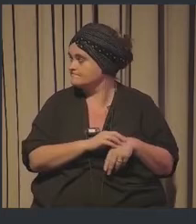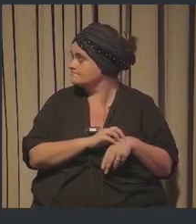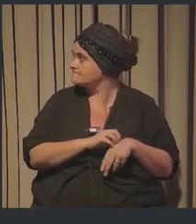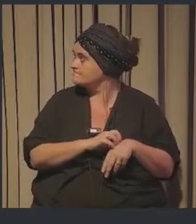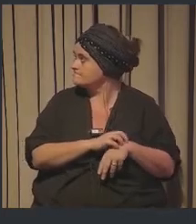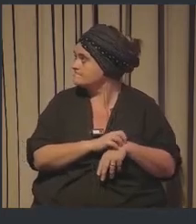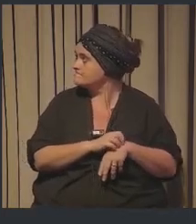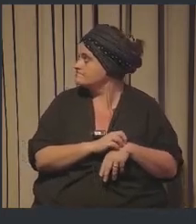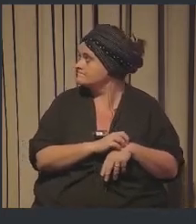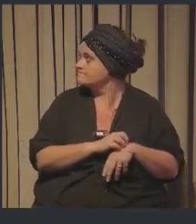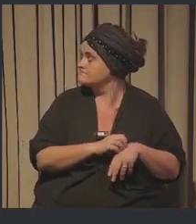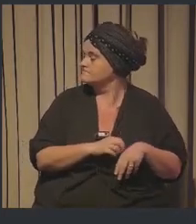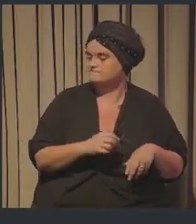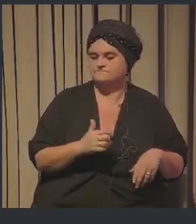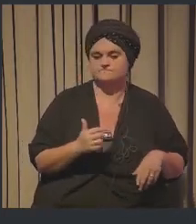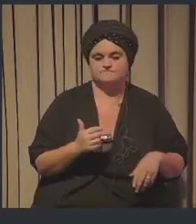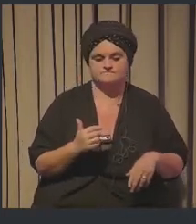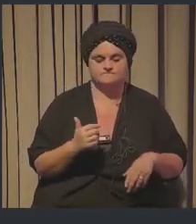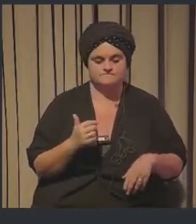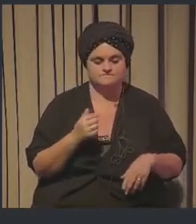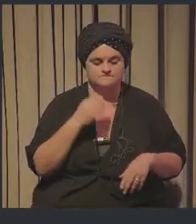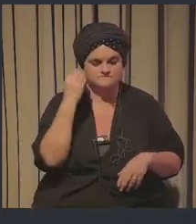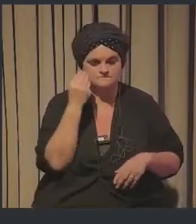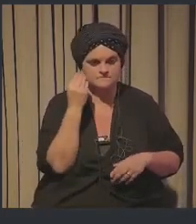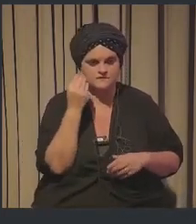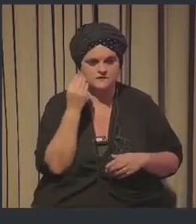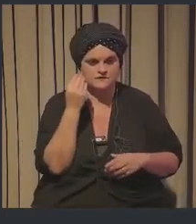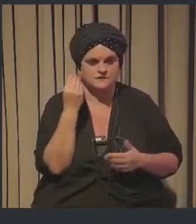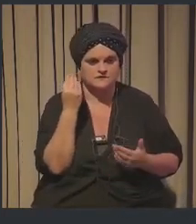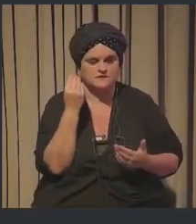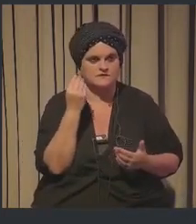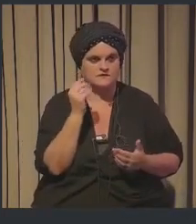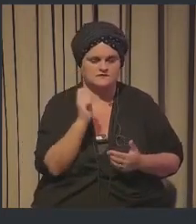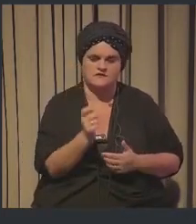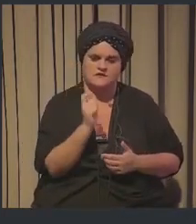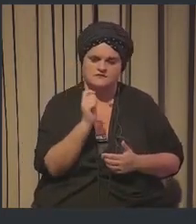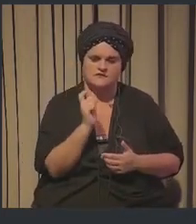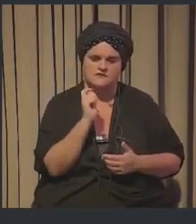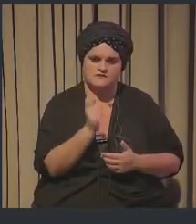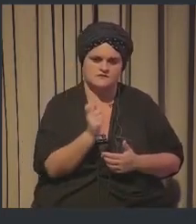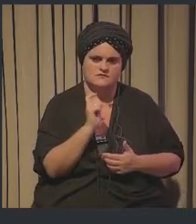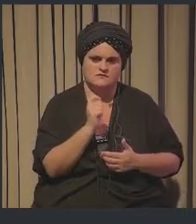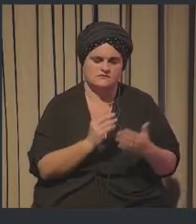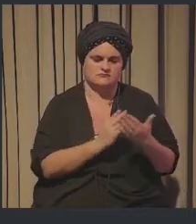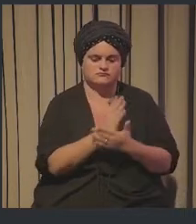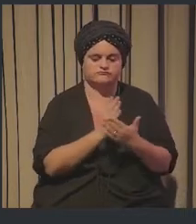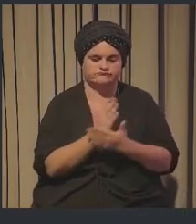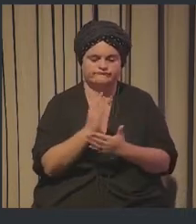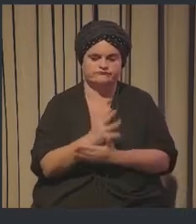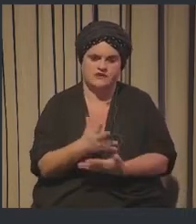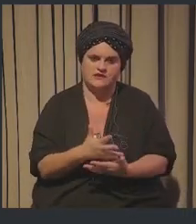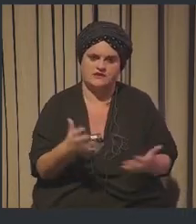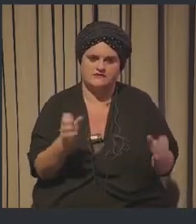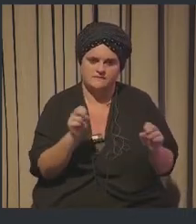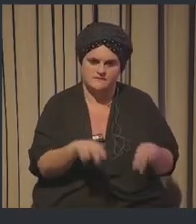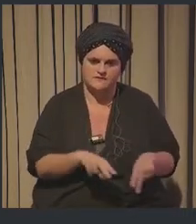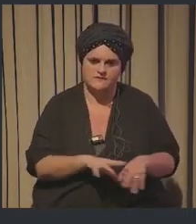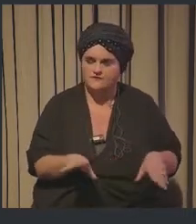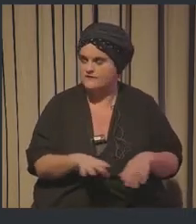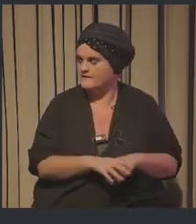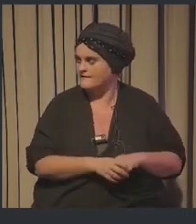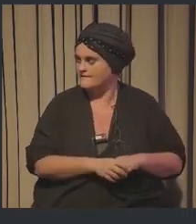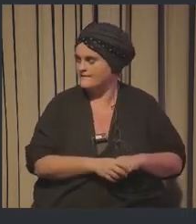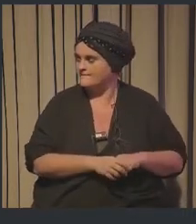Y creemos que se están convirtiendo en más frecuentes, más graves.